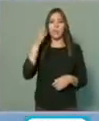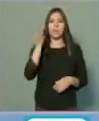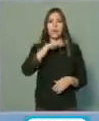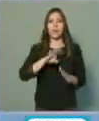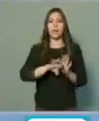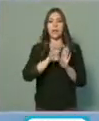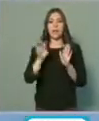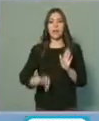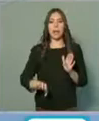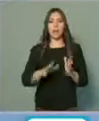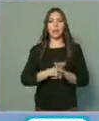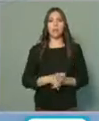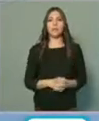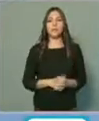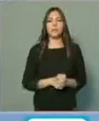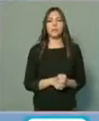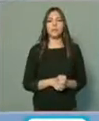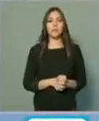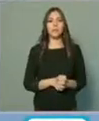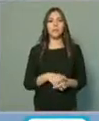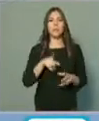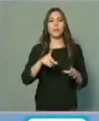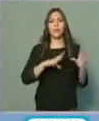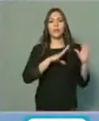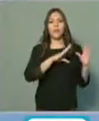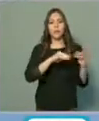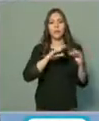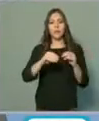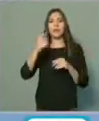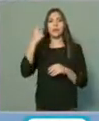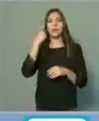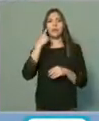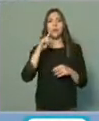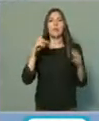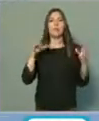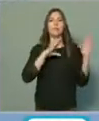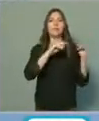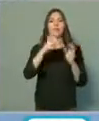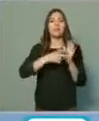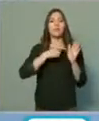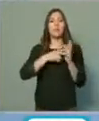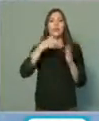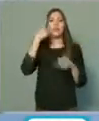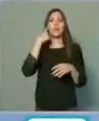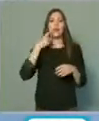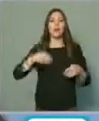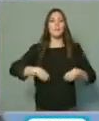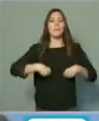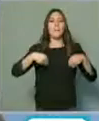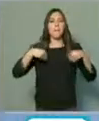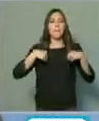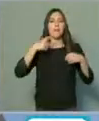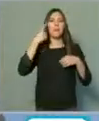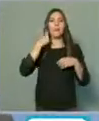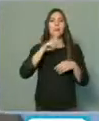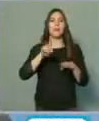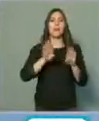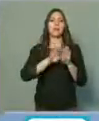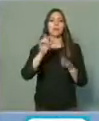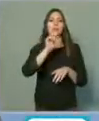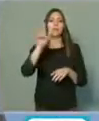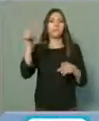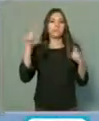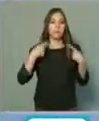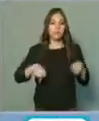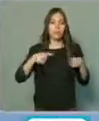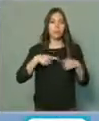que yo hago en trabajo con coaching ejecutivo, coaching vocacional, coaching de vida, traemos a la memoria